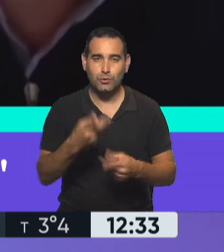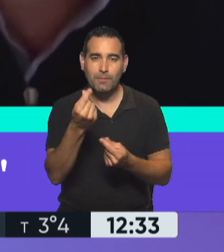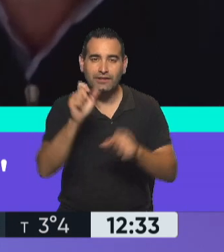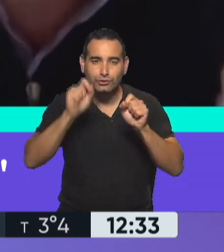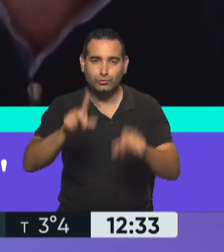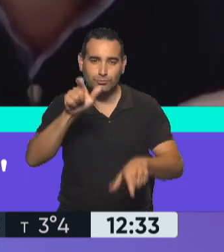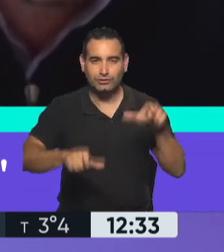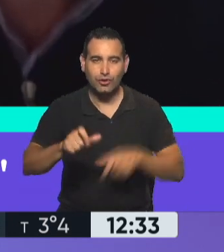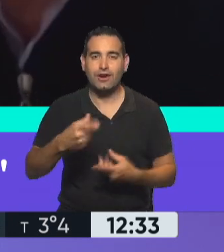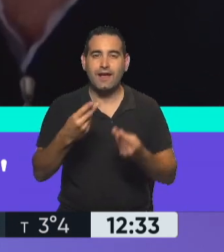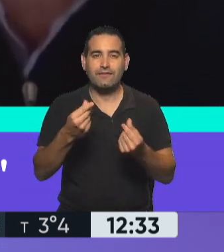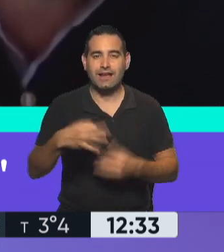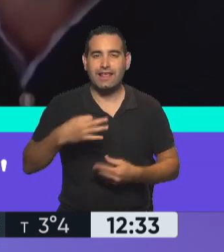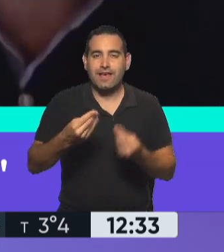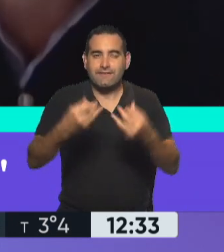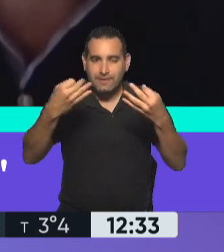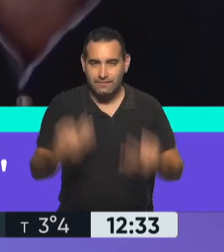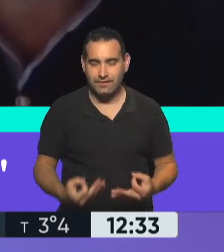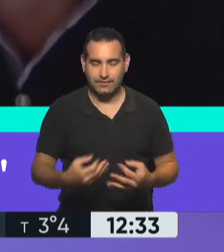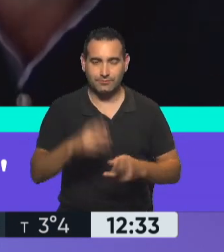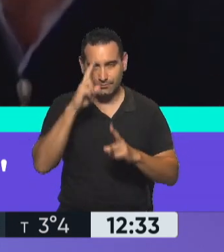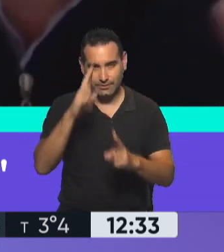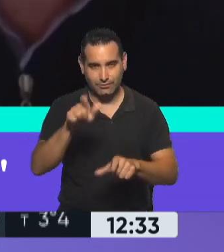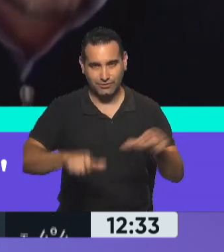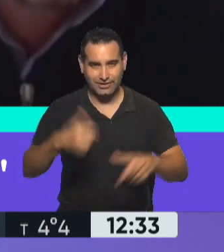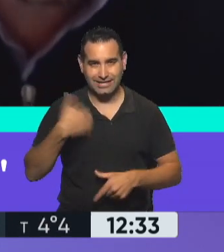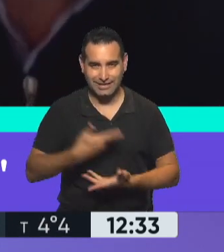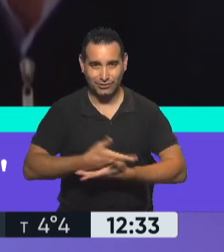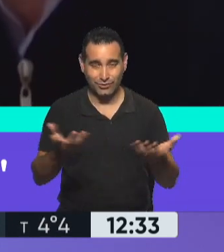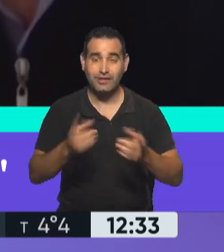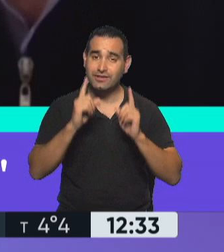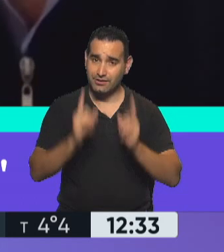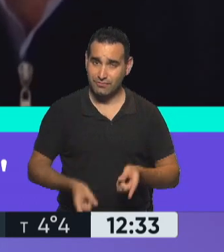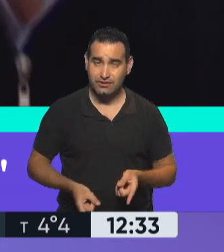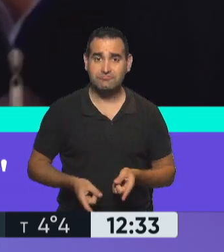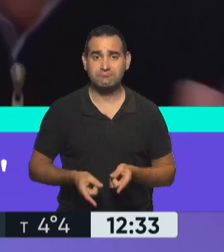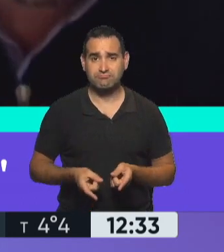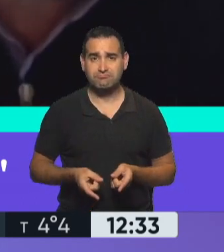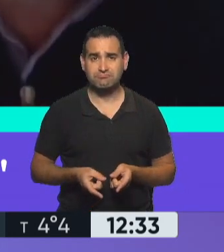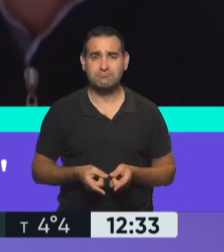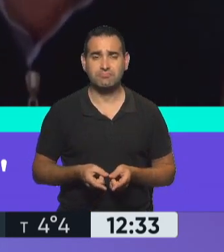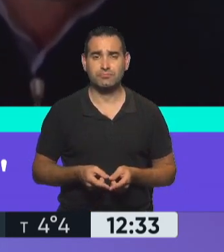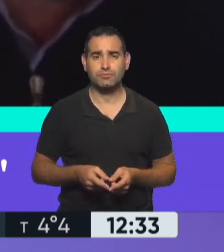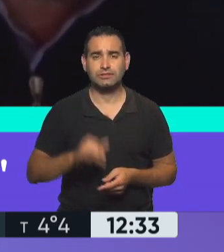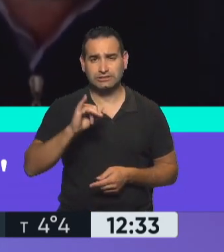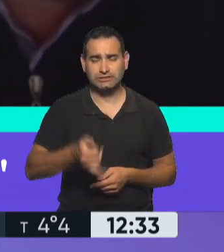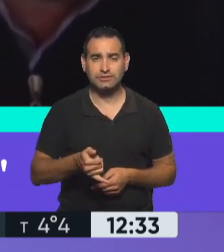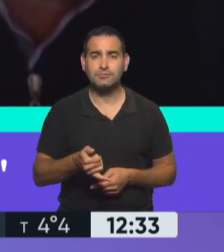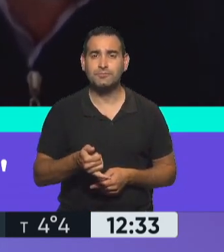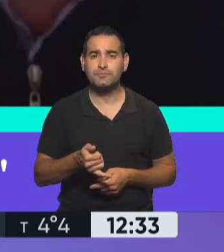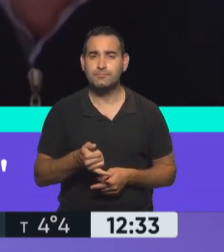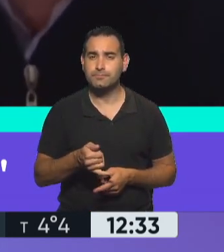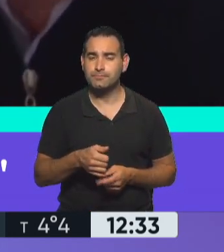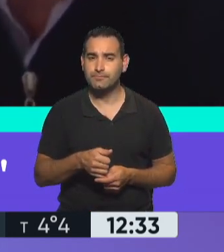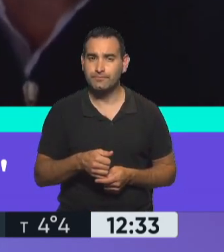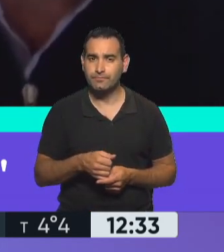la calidad de vida y la dignidad de los argentinos y las argentinas. Y apoyan, yo diría que masivamente,